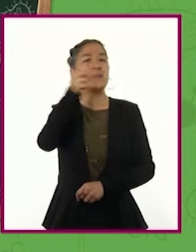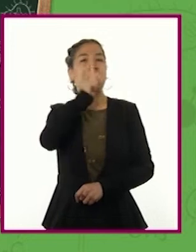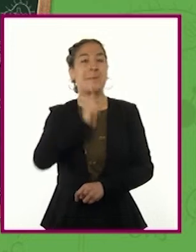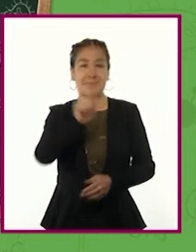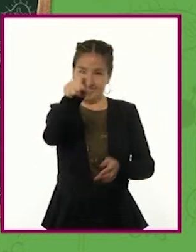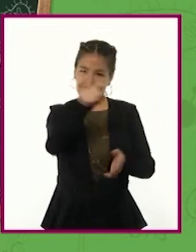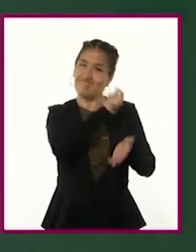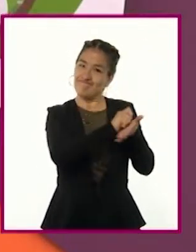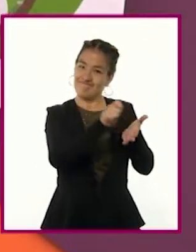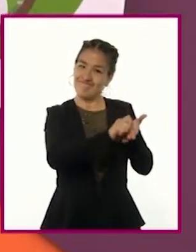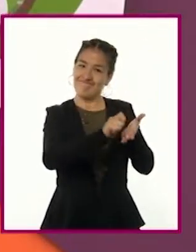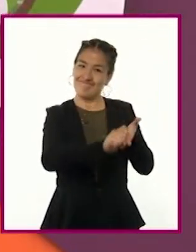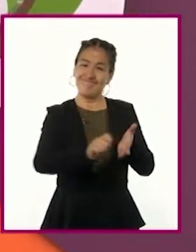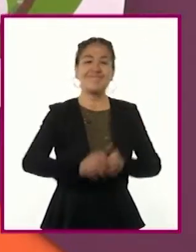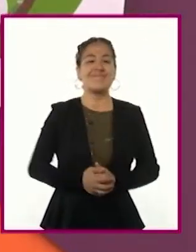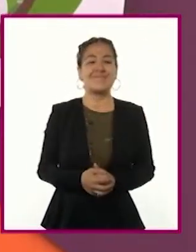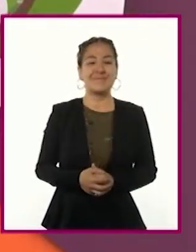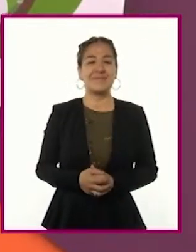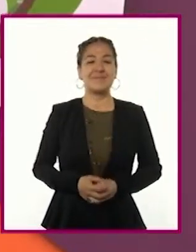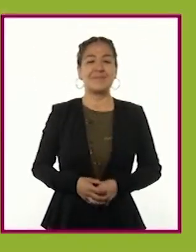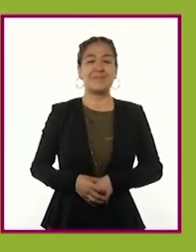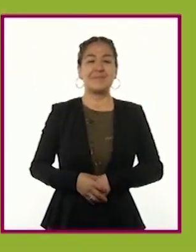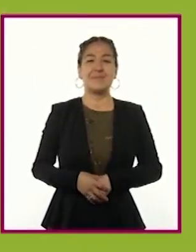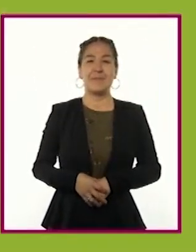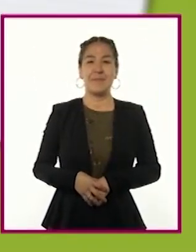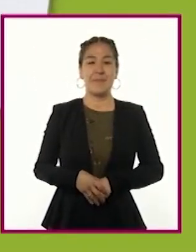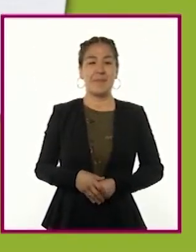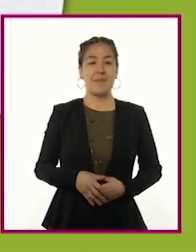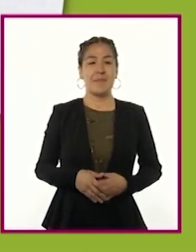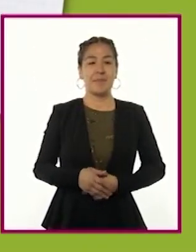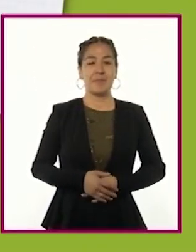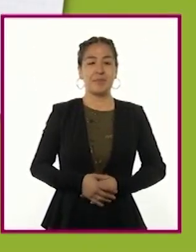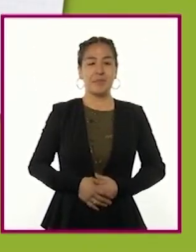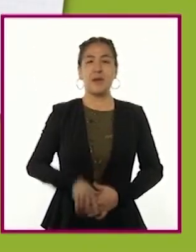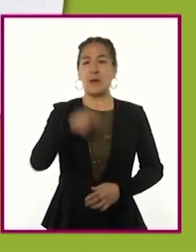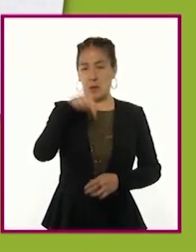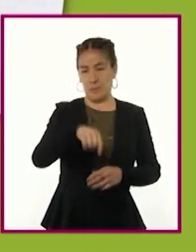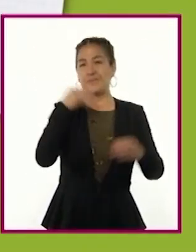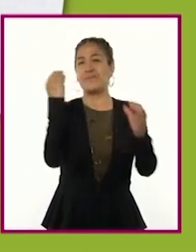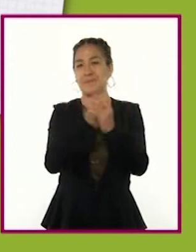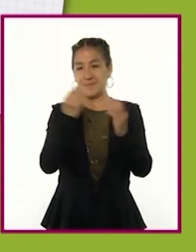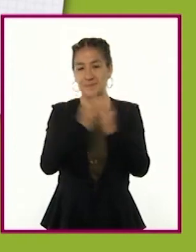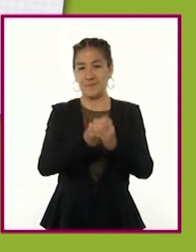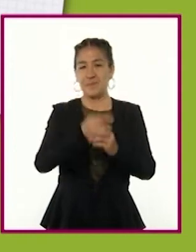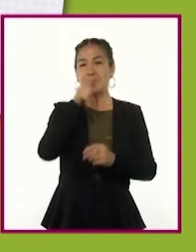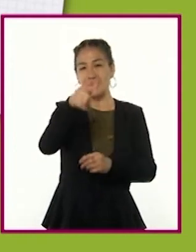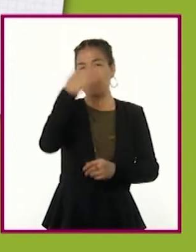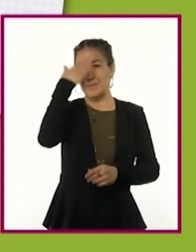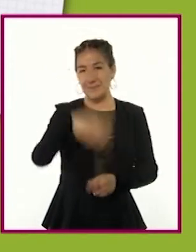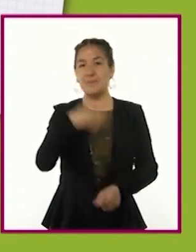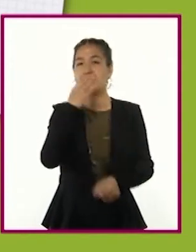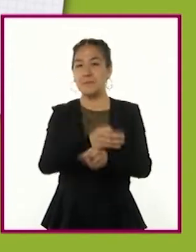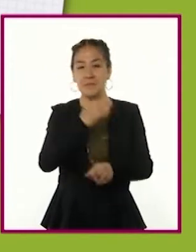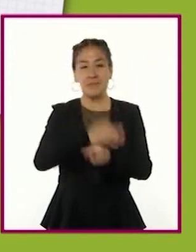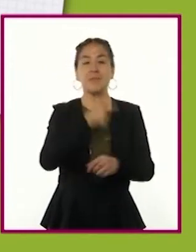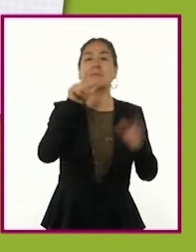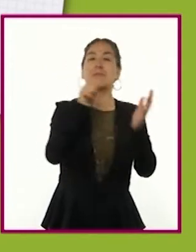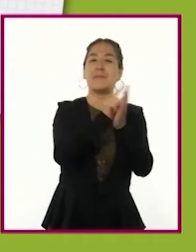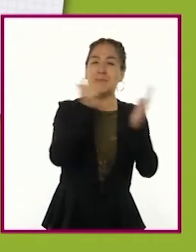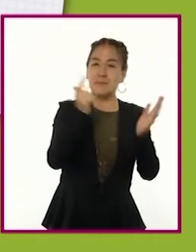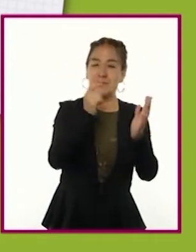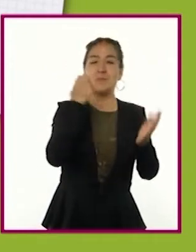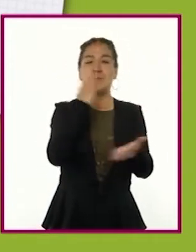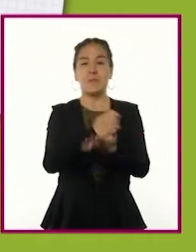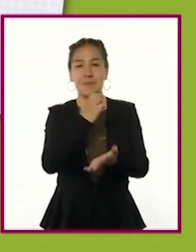¡Apúntenle! Como en toda sesión, saben que la libreta de la asignatura, el libro de texto y su lapicera son